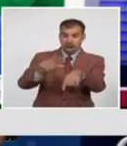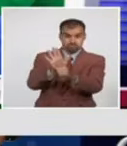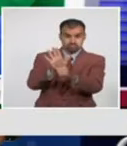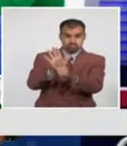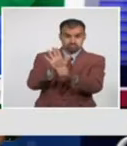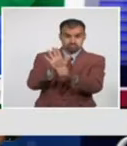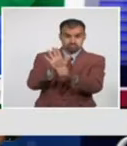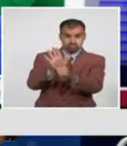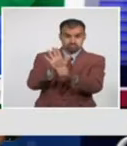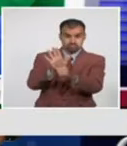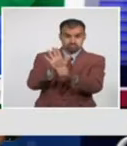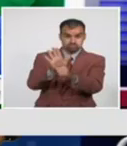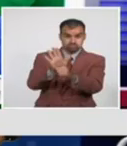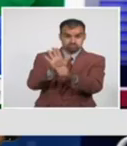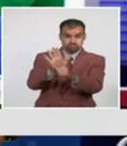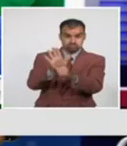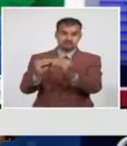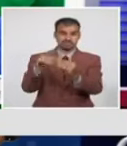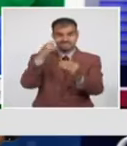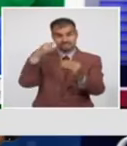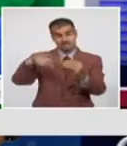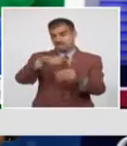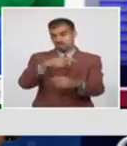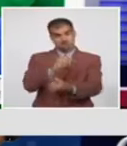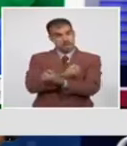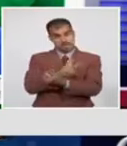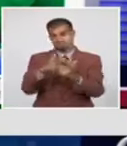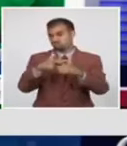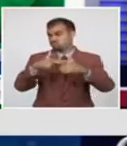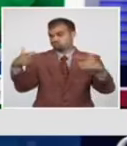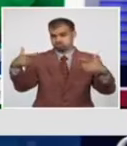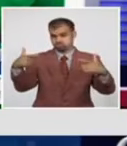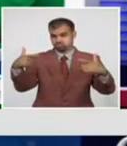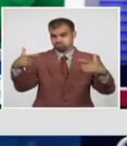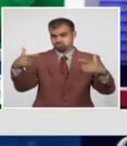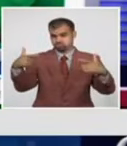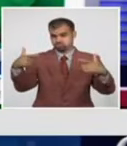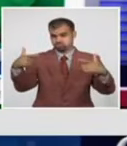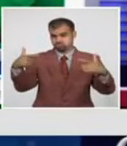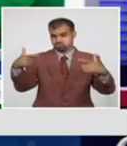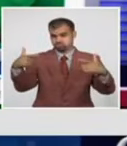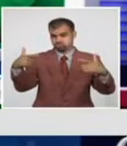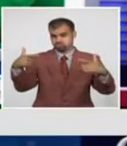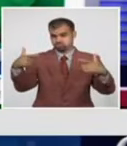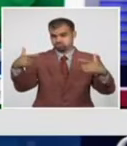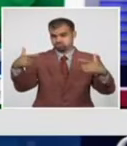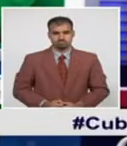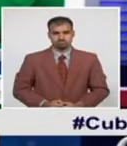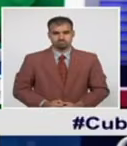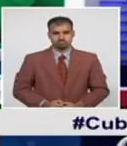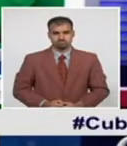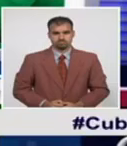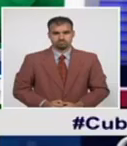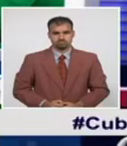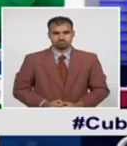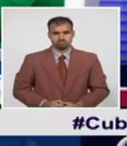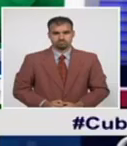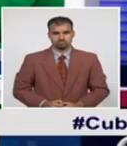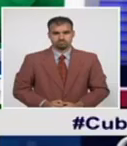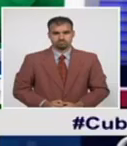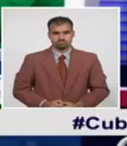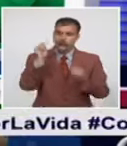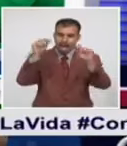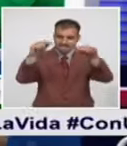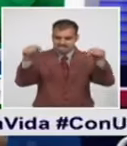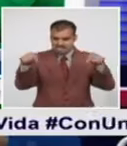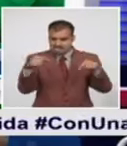riesgo como el de mayor afectación y donde realmente debemos incidir en el diagnóstico. En el